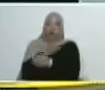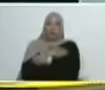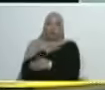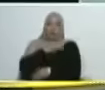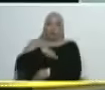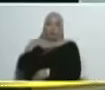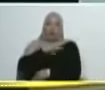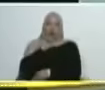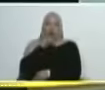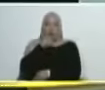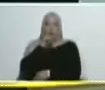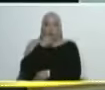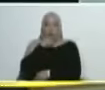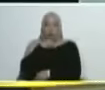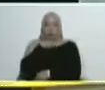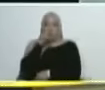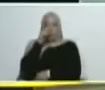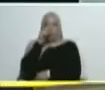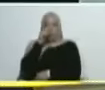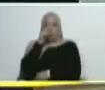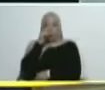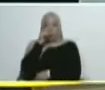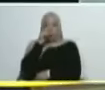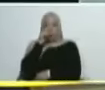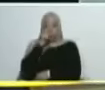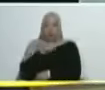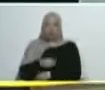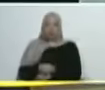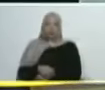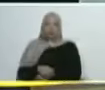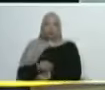misión Abuelos y Abuelas de la Patria.